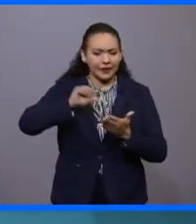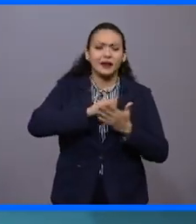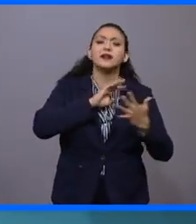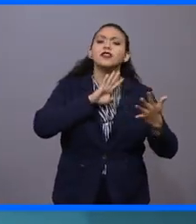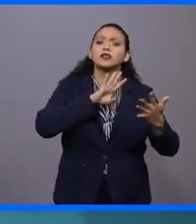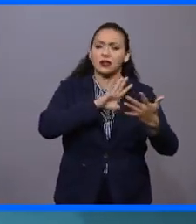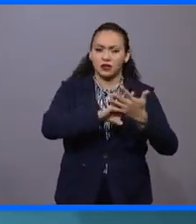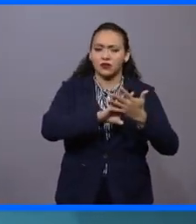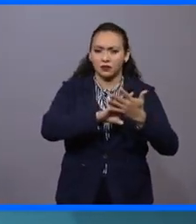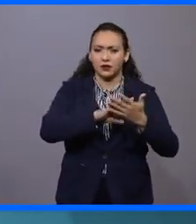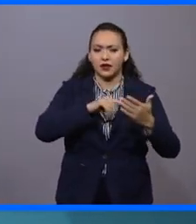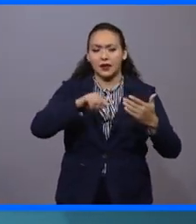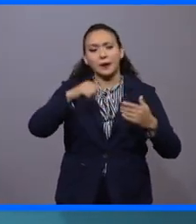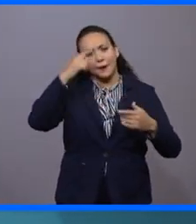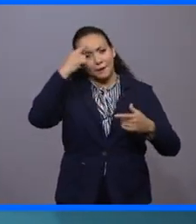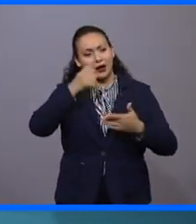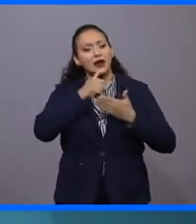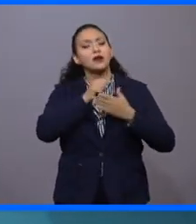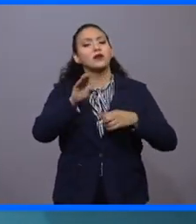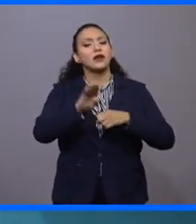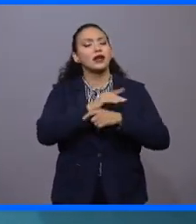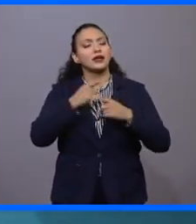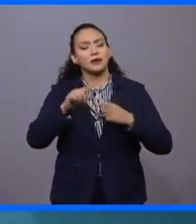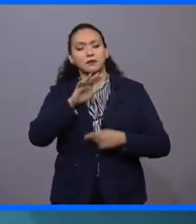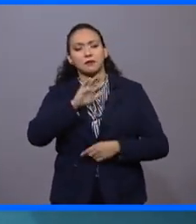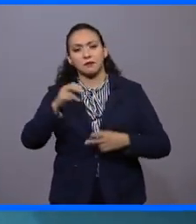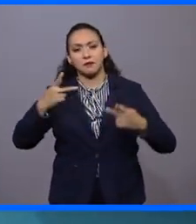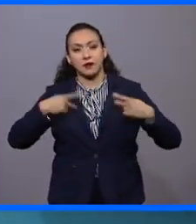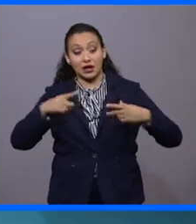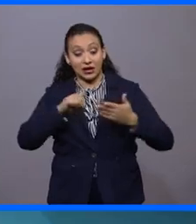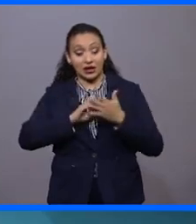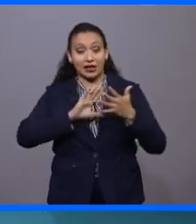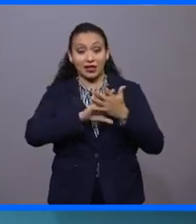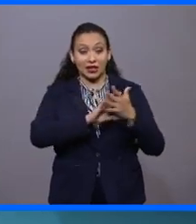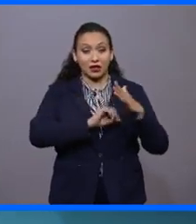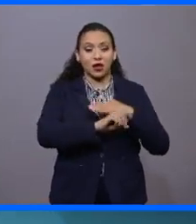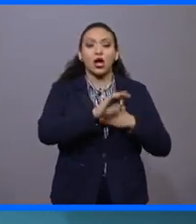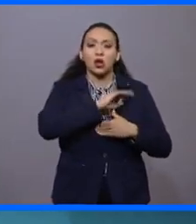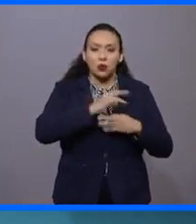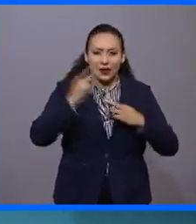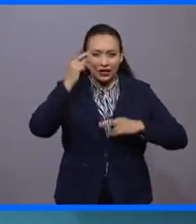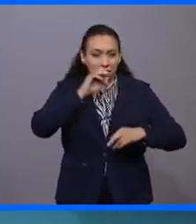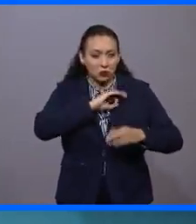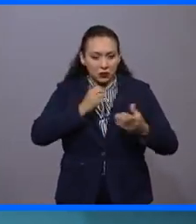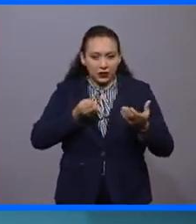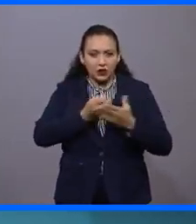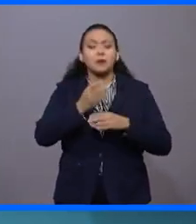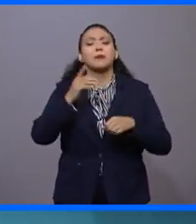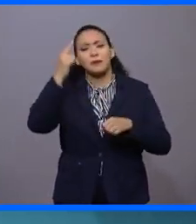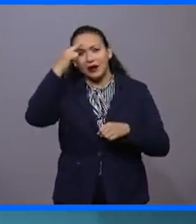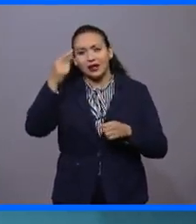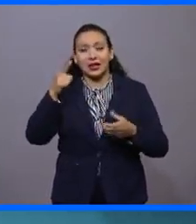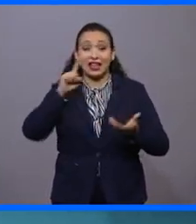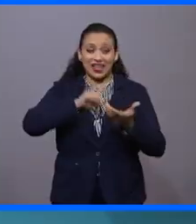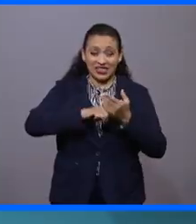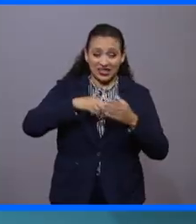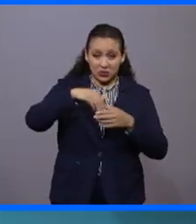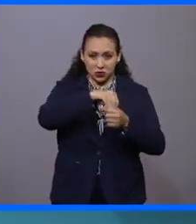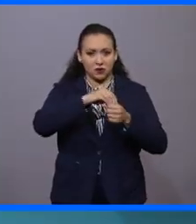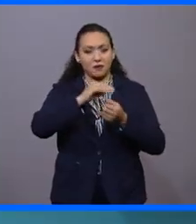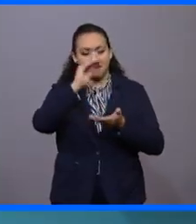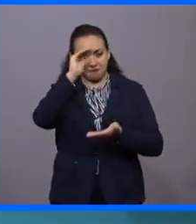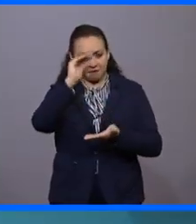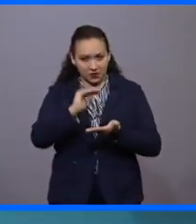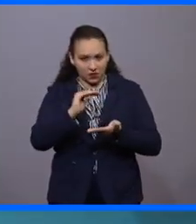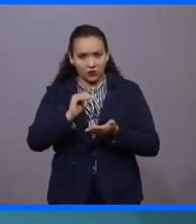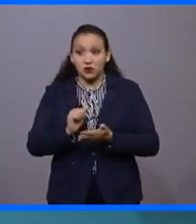penitenciarios de la entidad que beneficiará a 500 personas privadas de la libertad, con el objetivo de reducir la sobrepoblación y